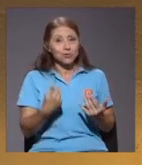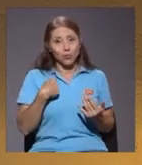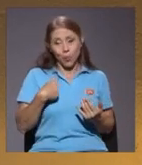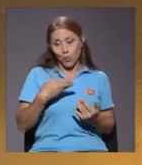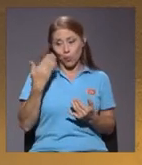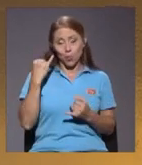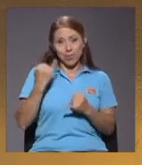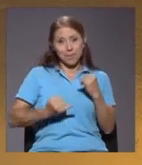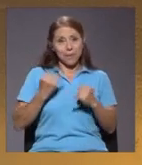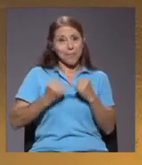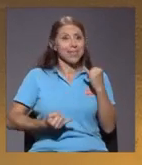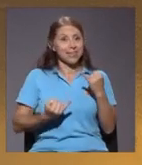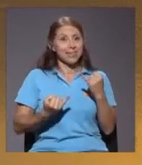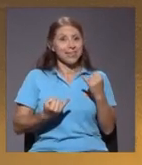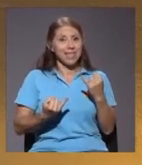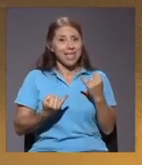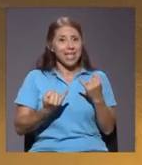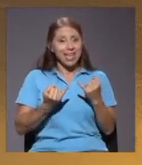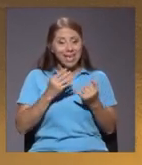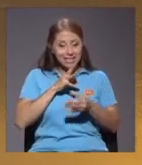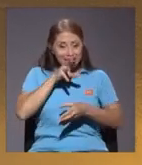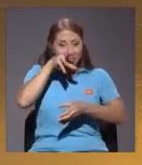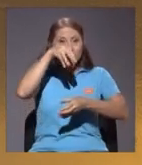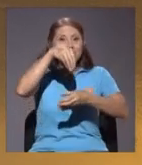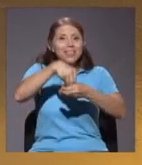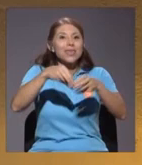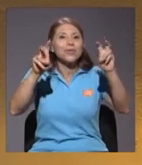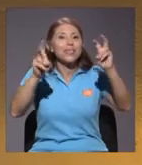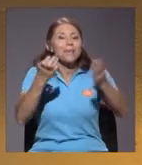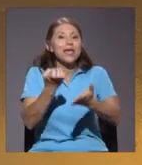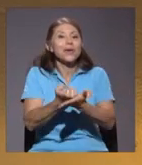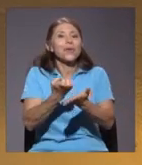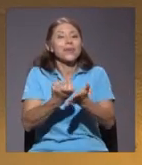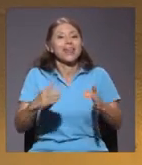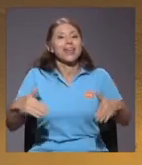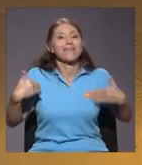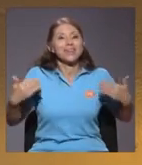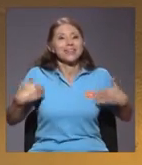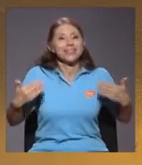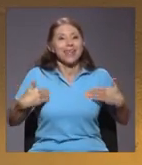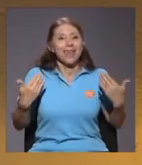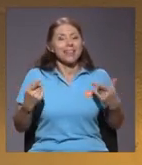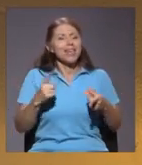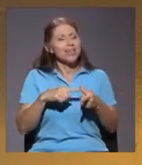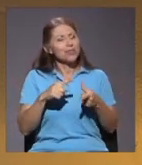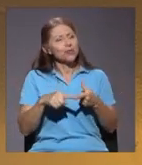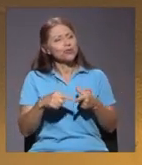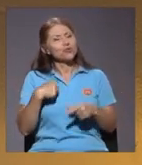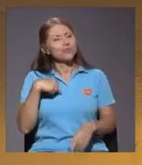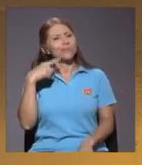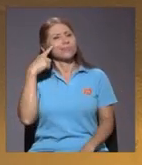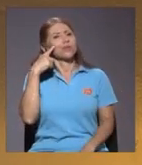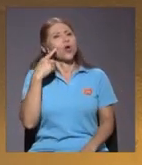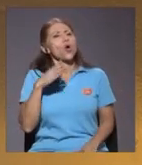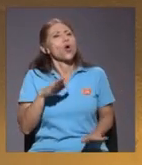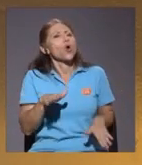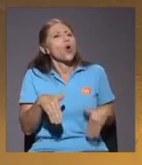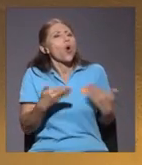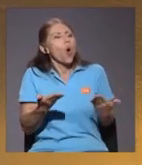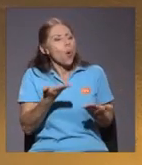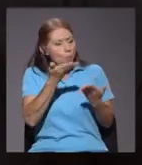estado metido en la economía de la felicidad y entonces el tema de como randall